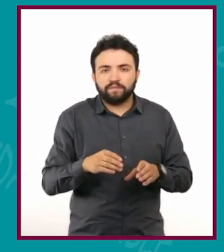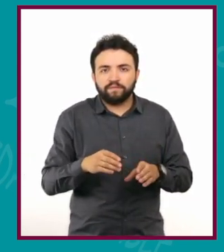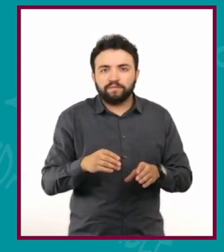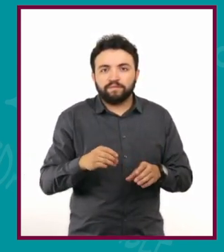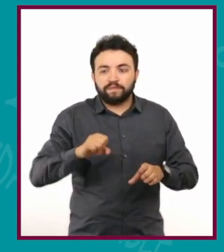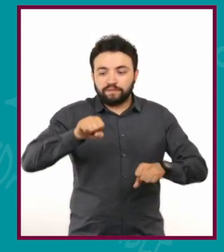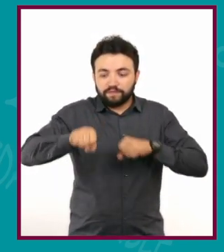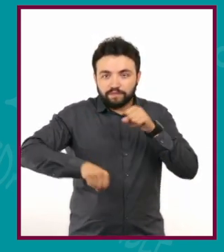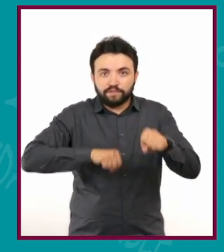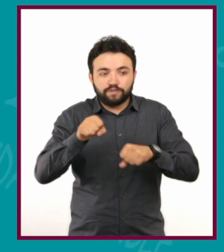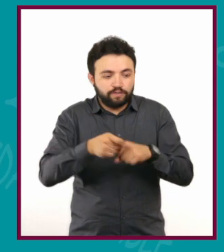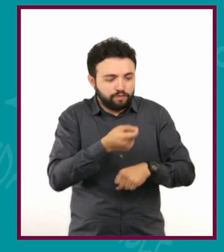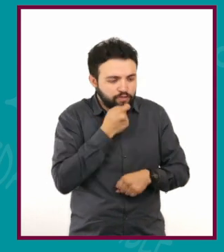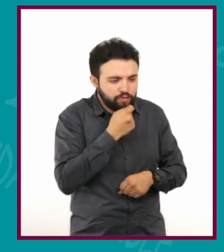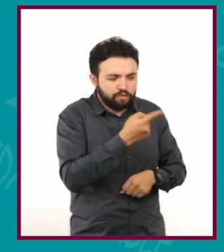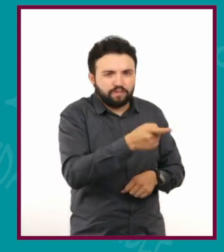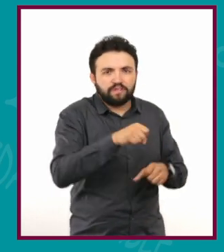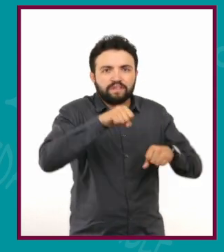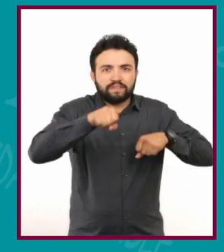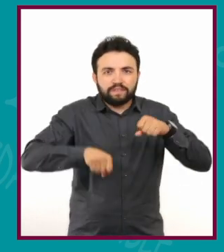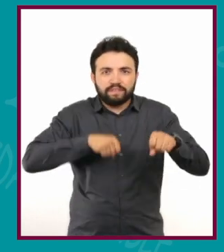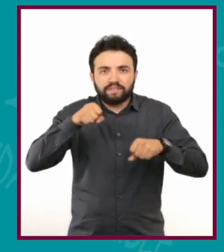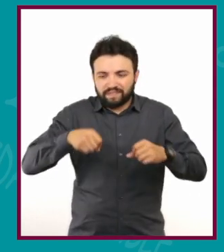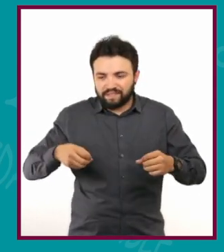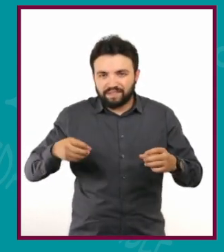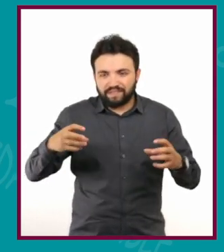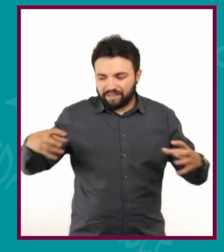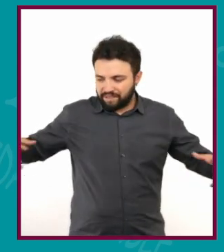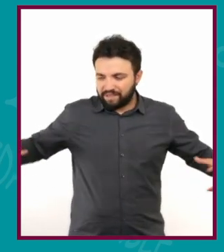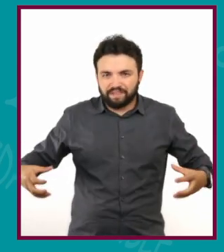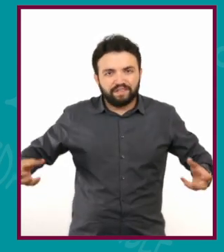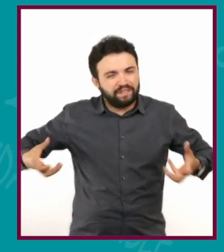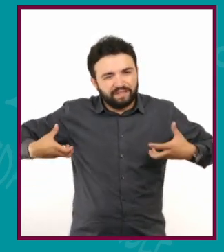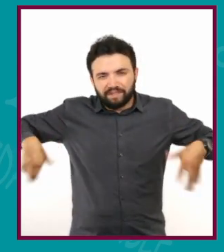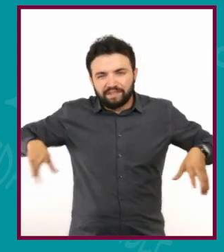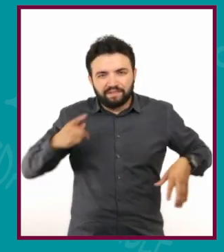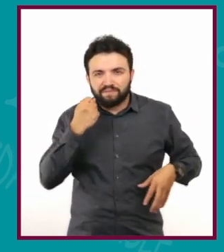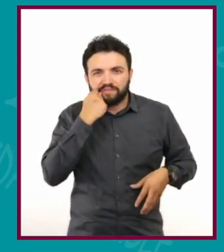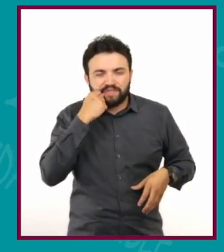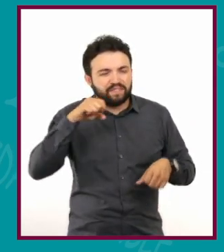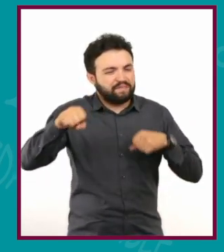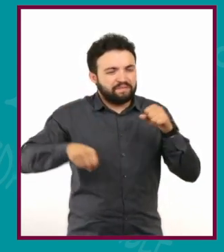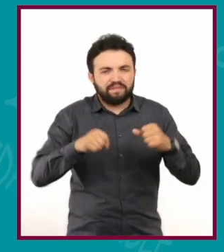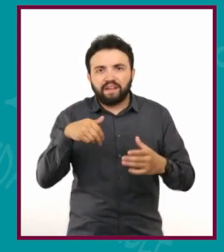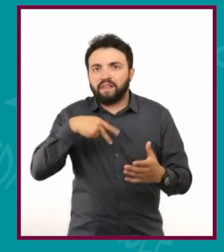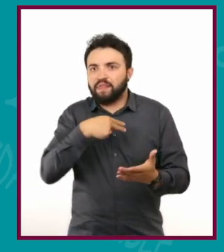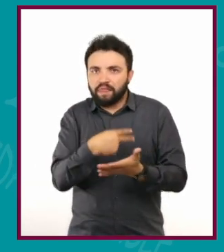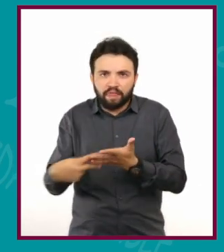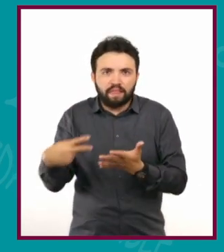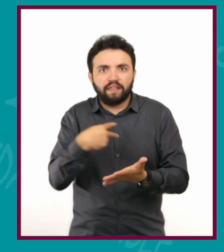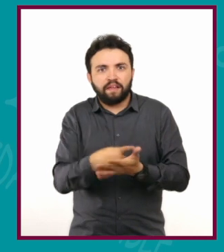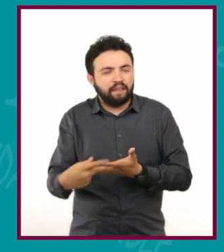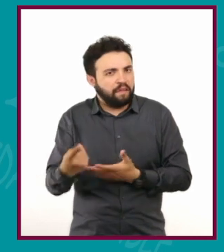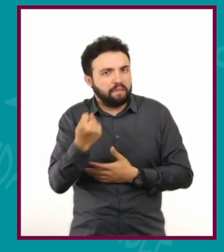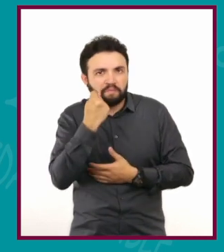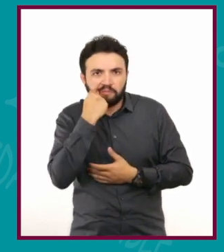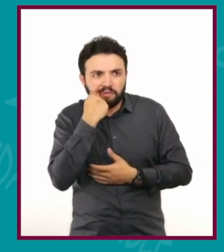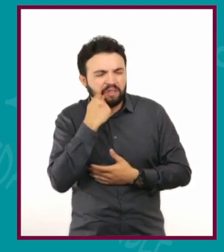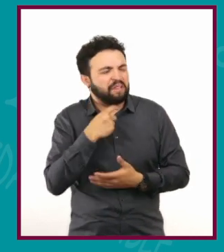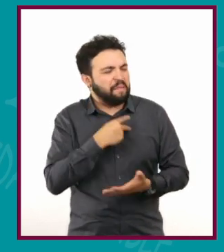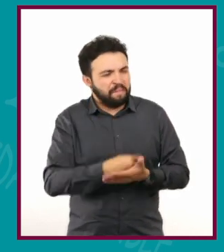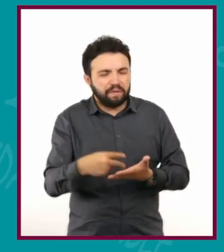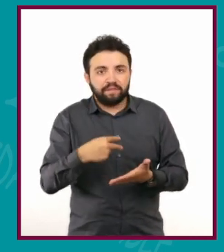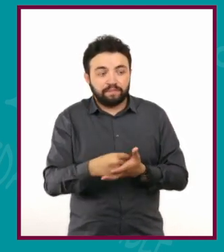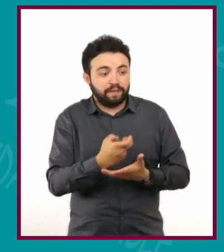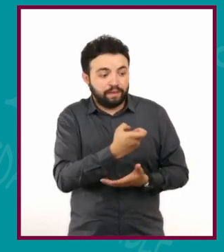de edad, aunque se caía, él, pues de todos modos, se reía mejor y de nuevo para arriba para la bici. Y eso, pues me